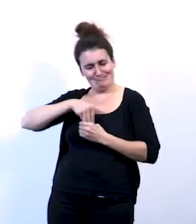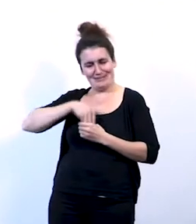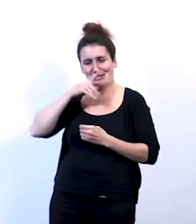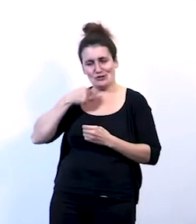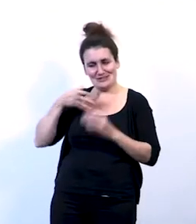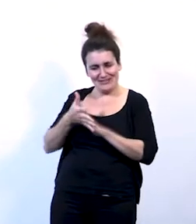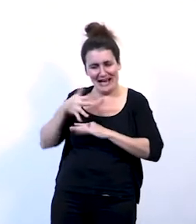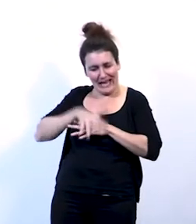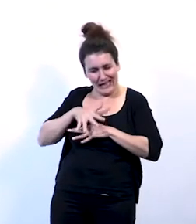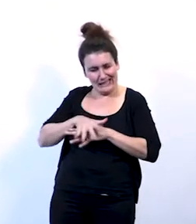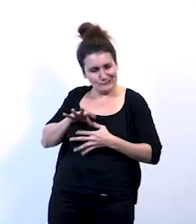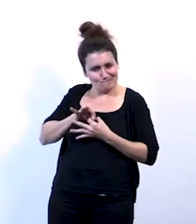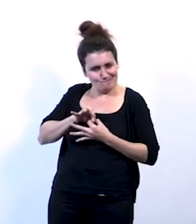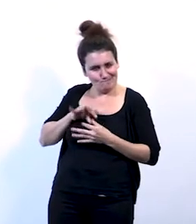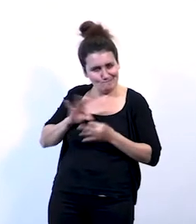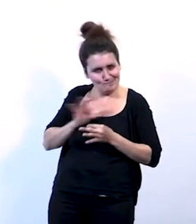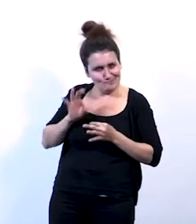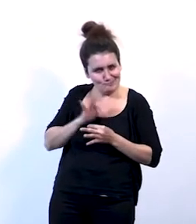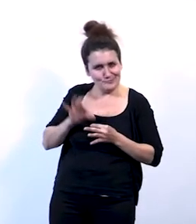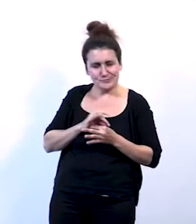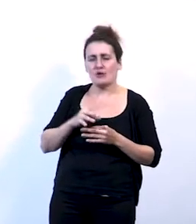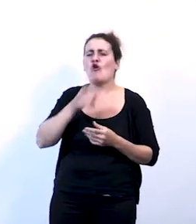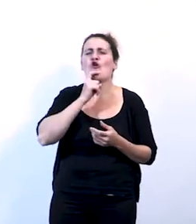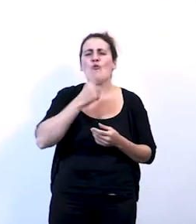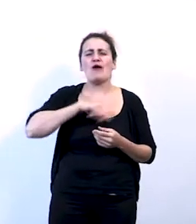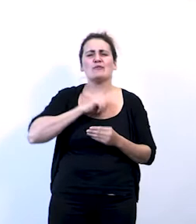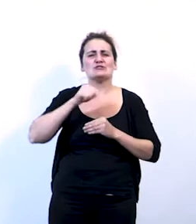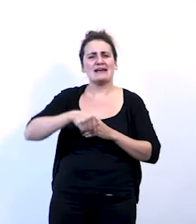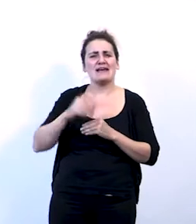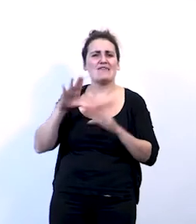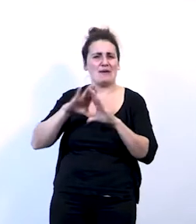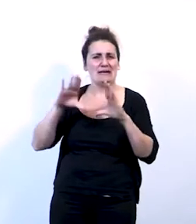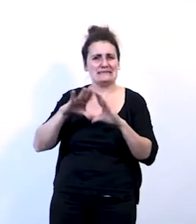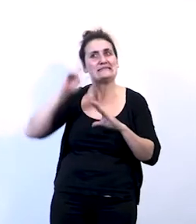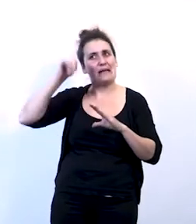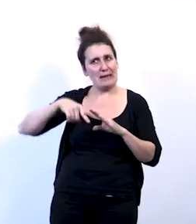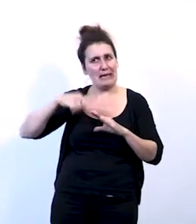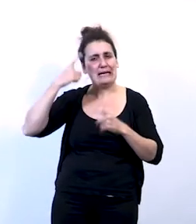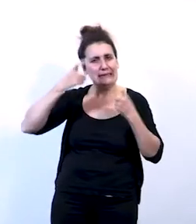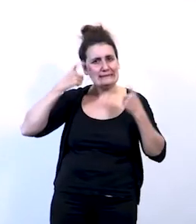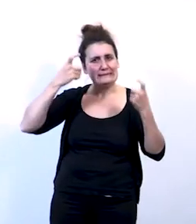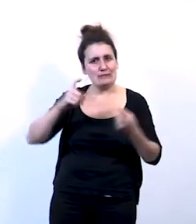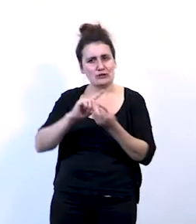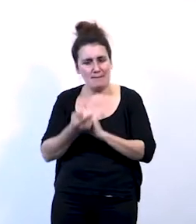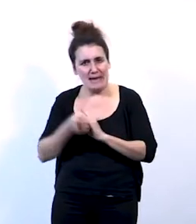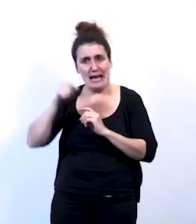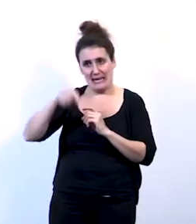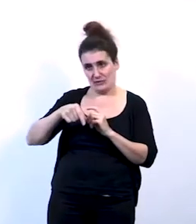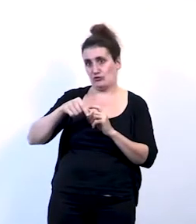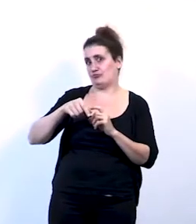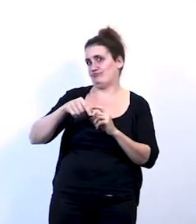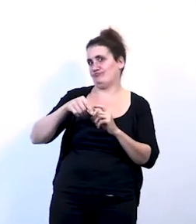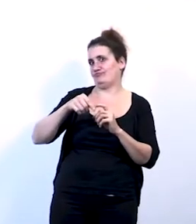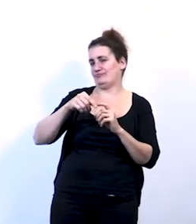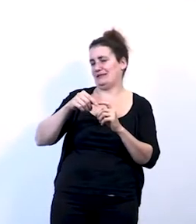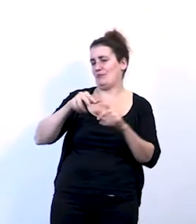¿Cómo podemos desde aquí, las feministas, que también estamos intentando cambiar esos cimientos de la política patriarcal,